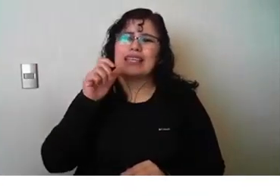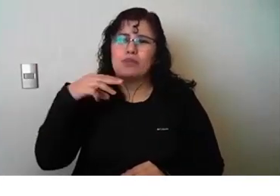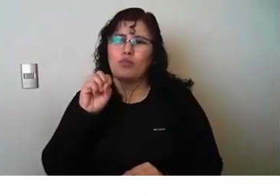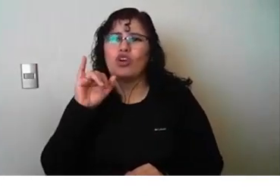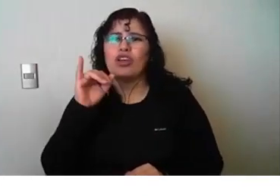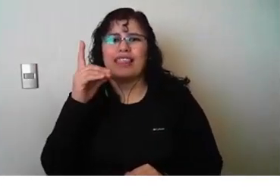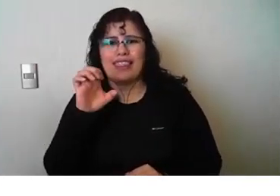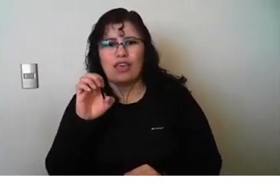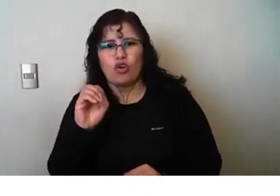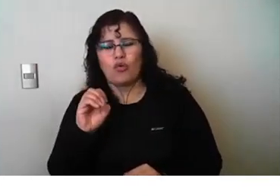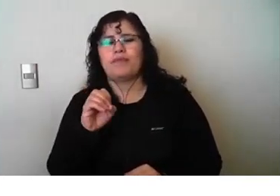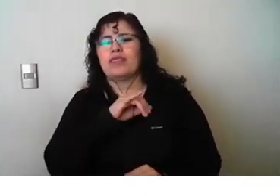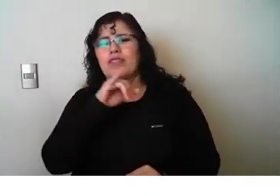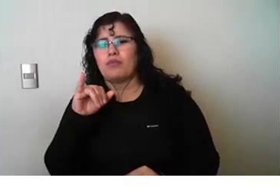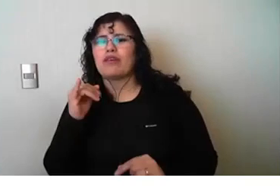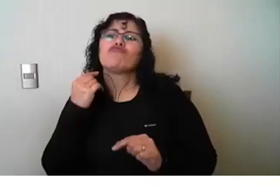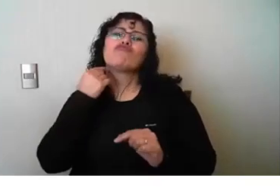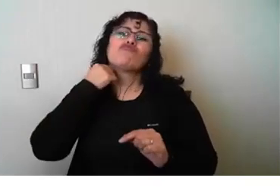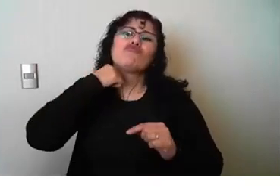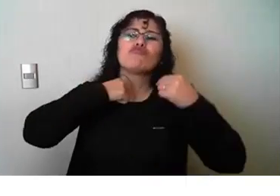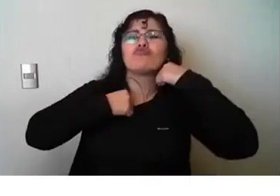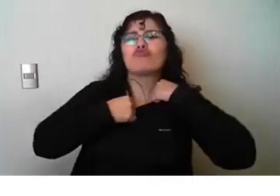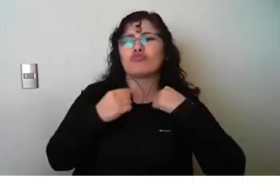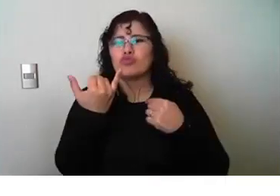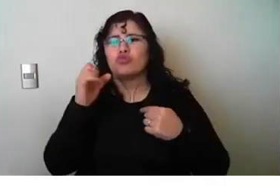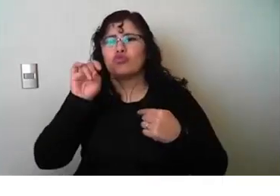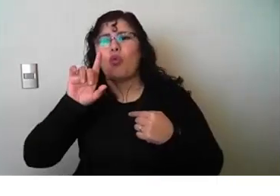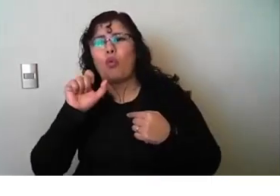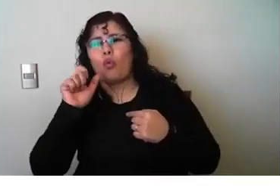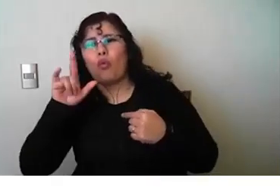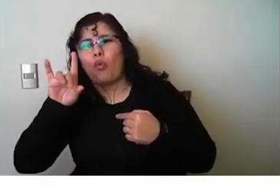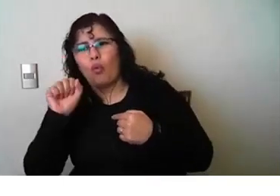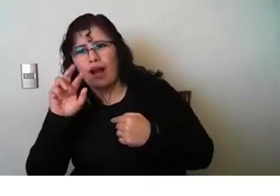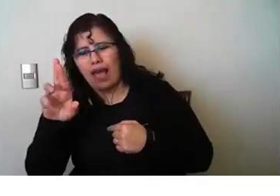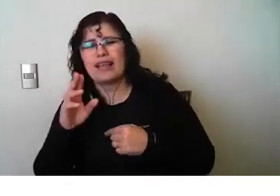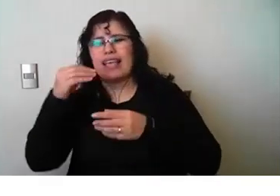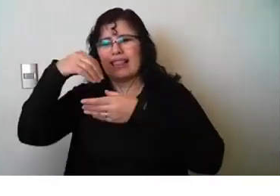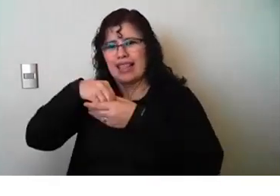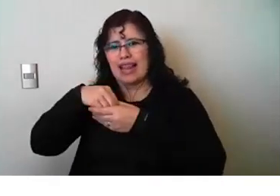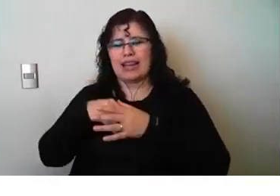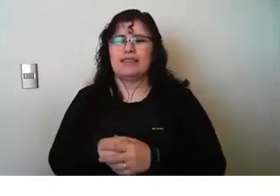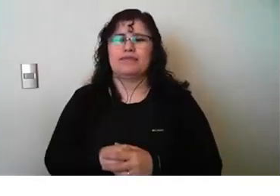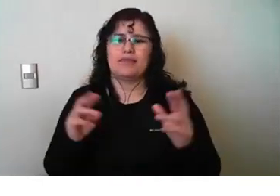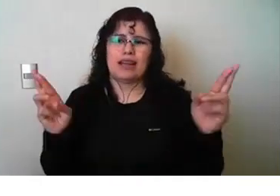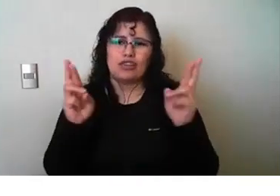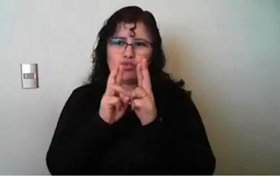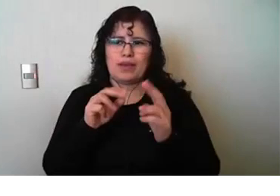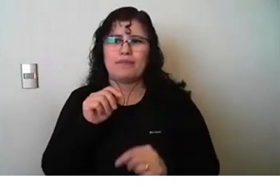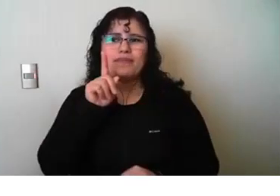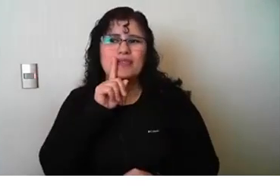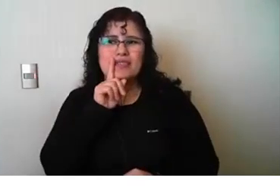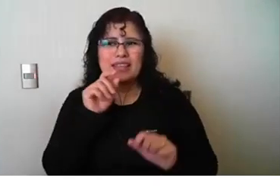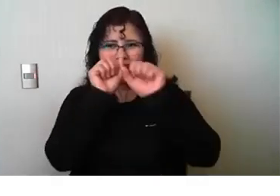vena yugular interna. En resumen, tenemos un sistema de